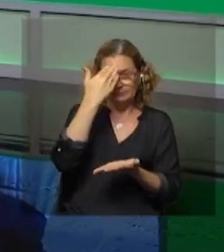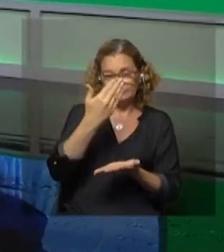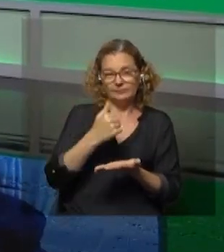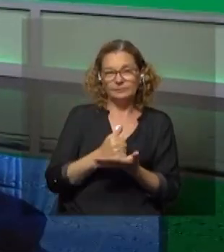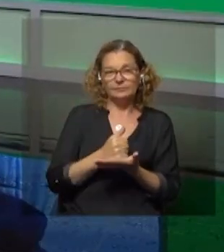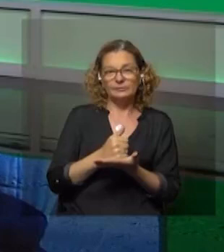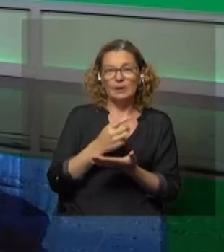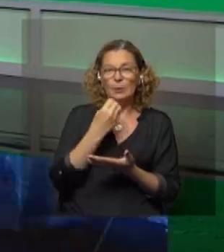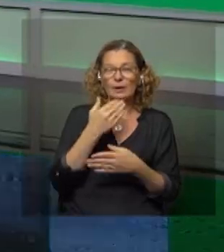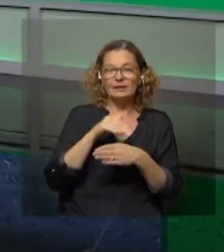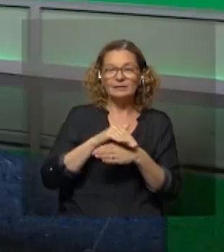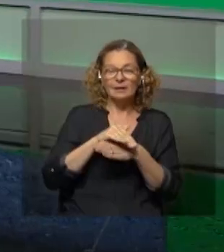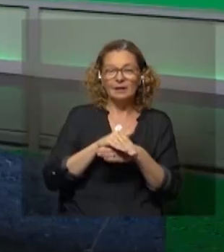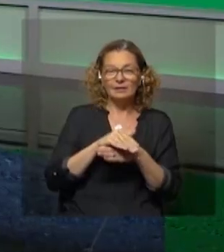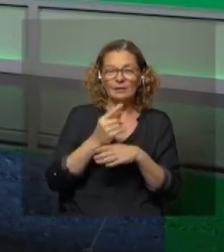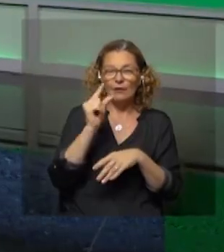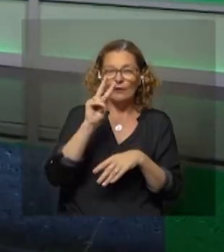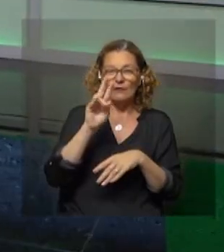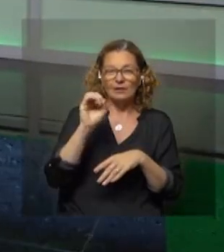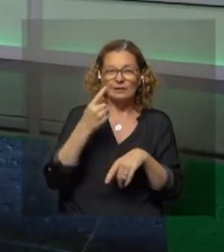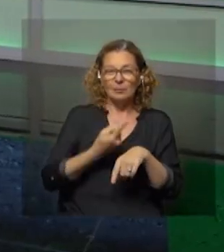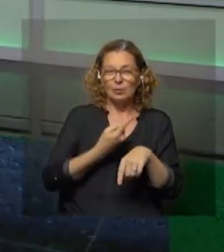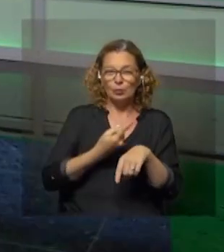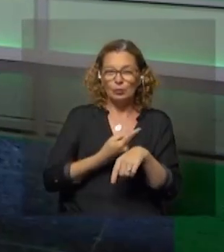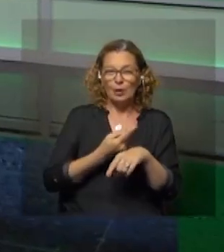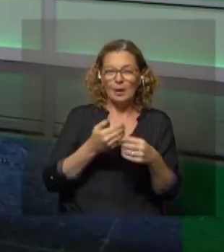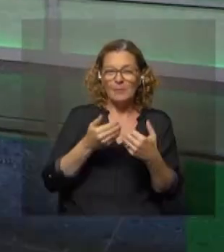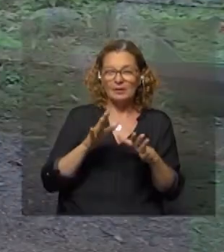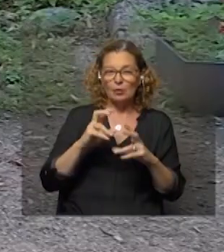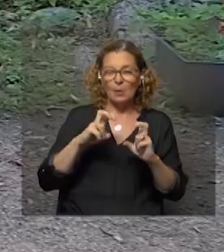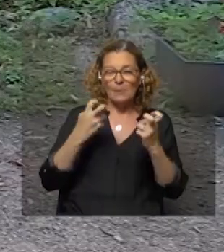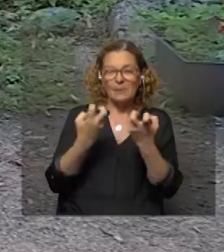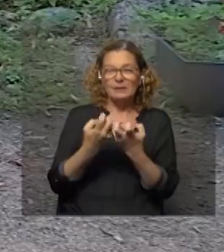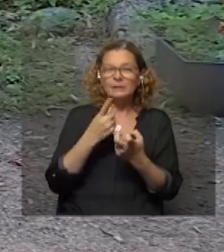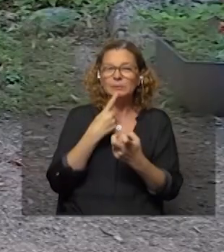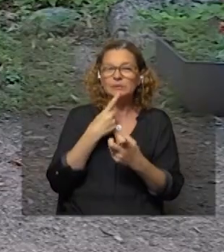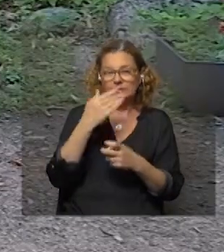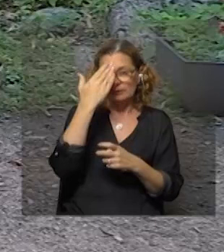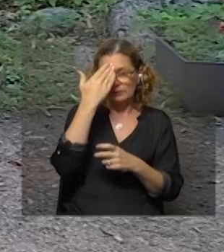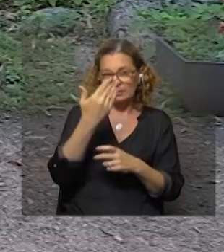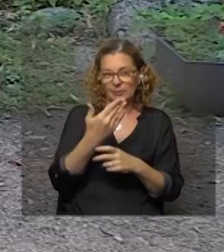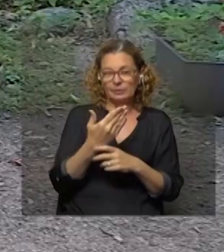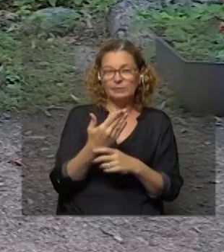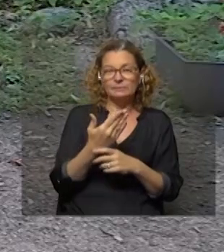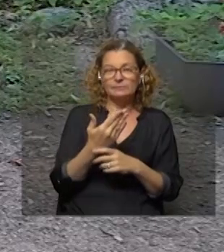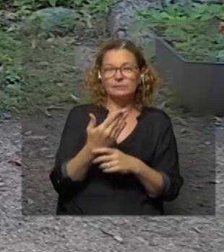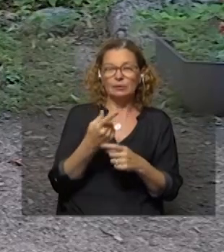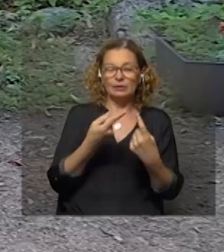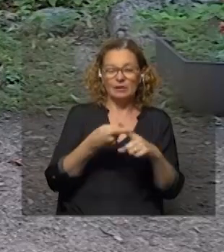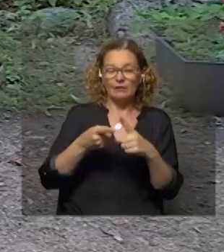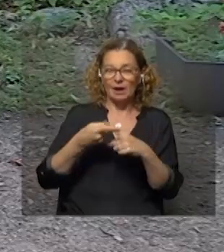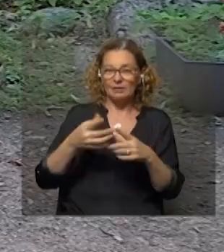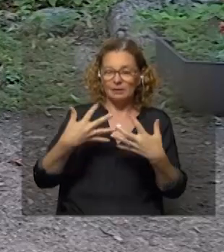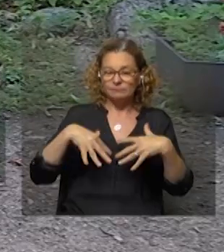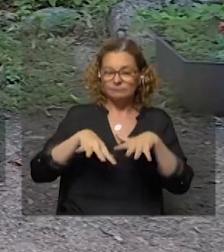Así es Natalia Buenas tardes bueno hace unos 20 minutos comenzó esta mesa política del frente amplio con distintos